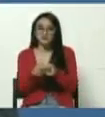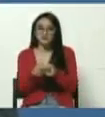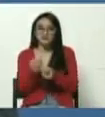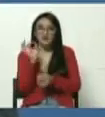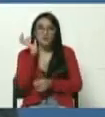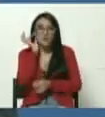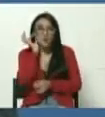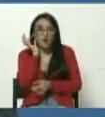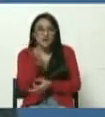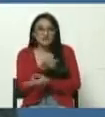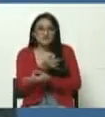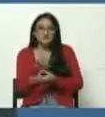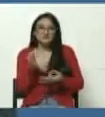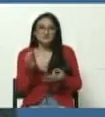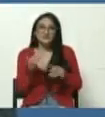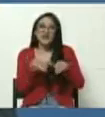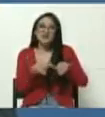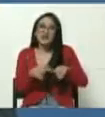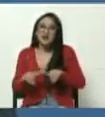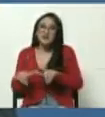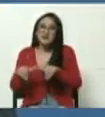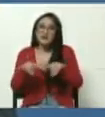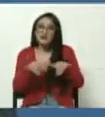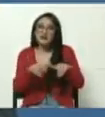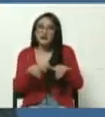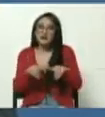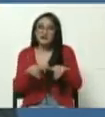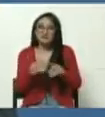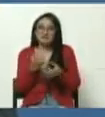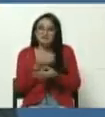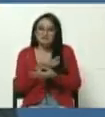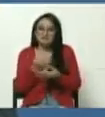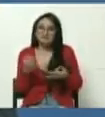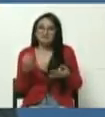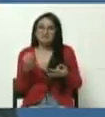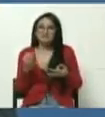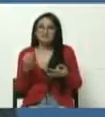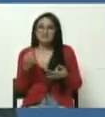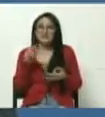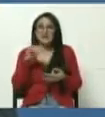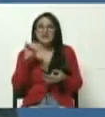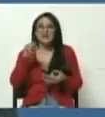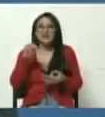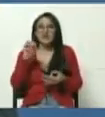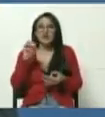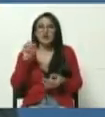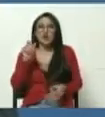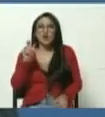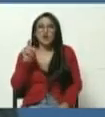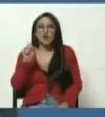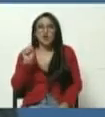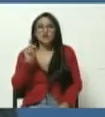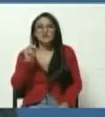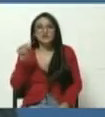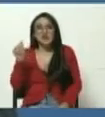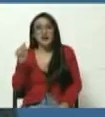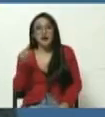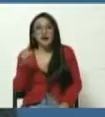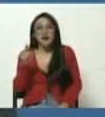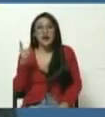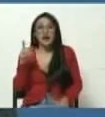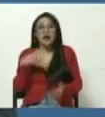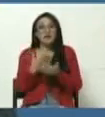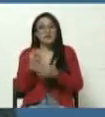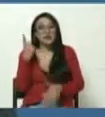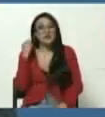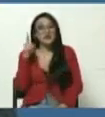mujer, una ingeniera de primer nivel, Ninoska La Concha. Hasta el día de ayer